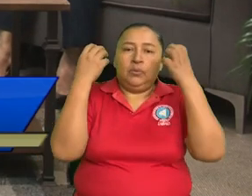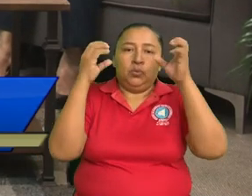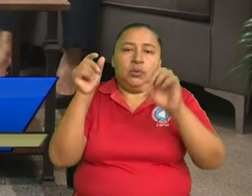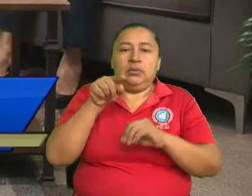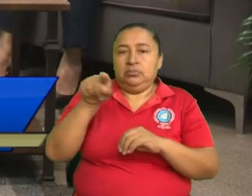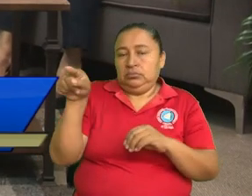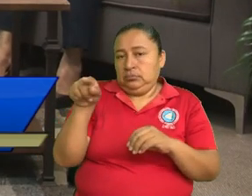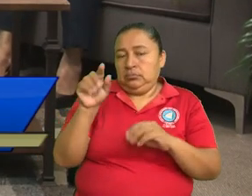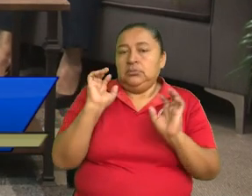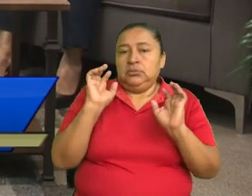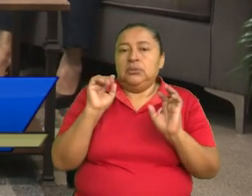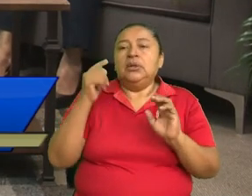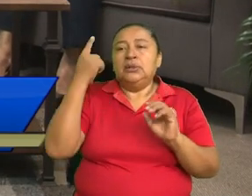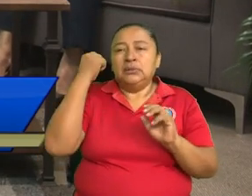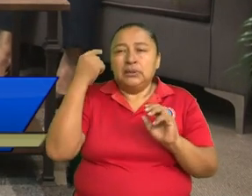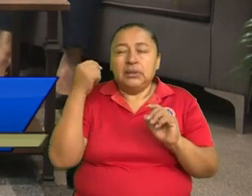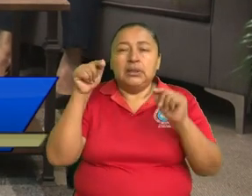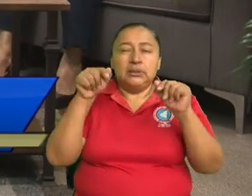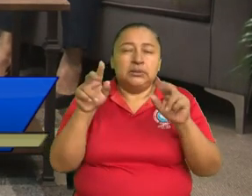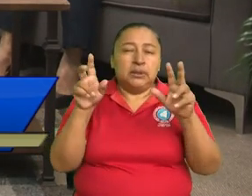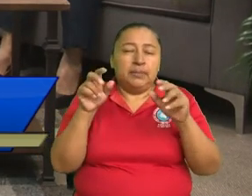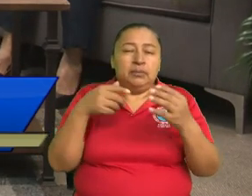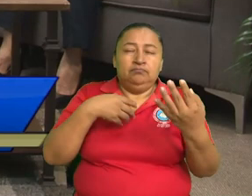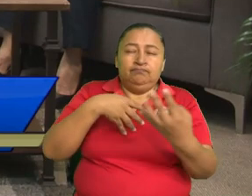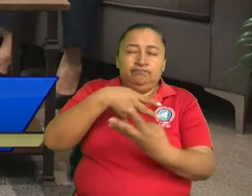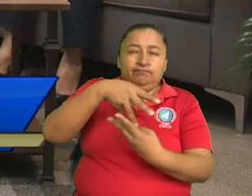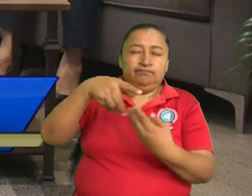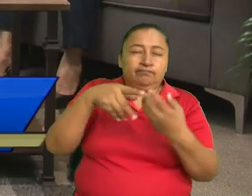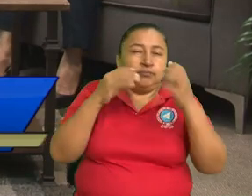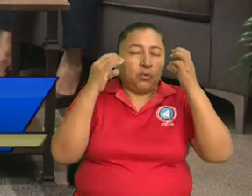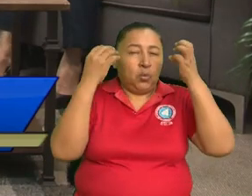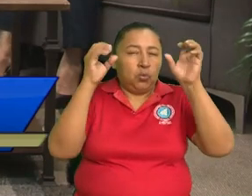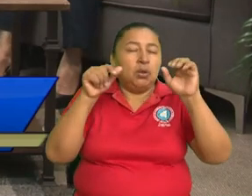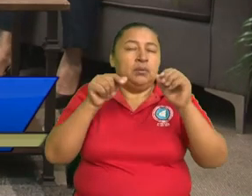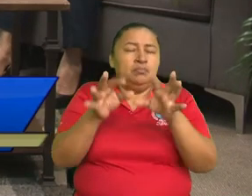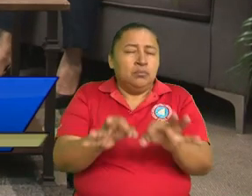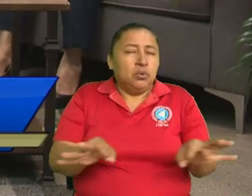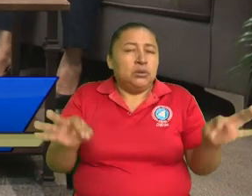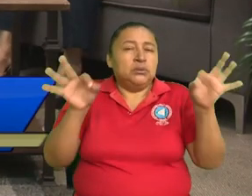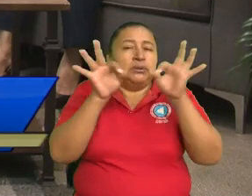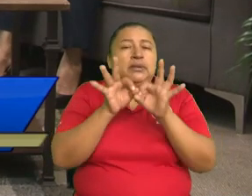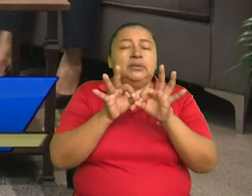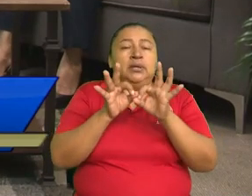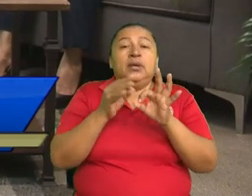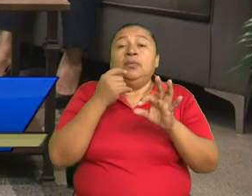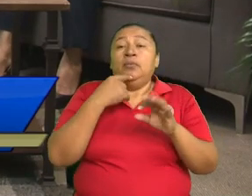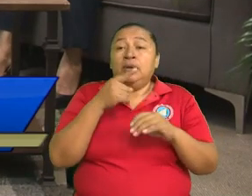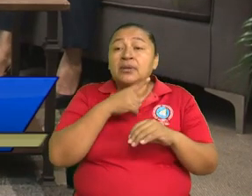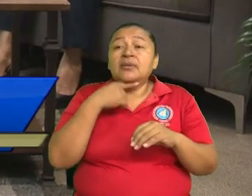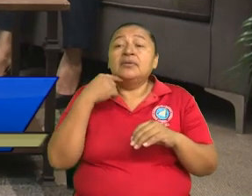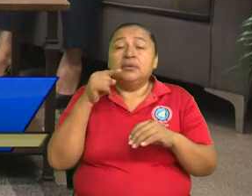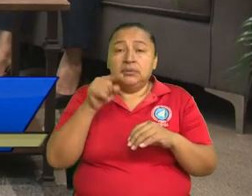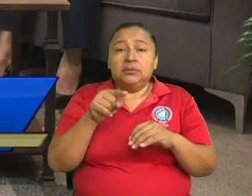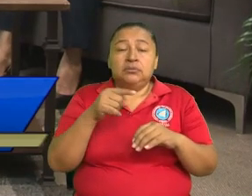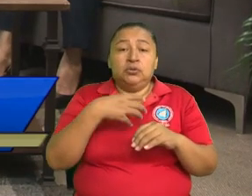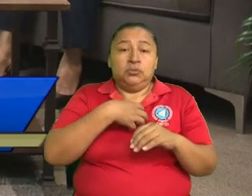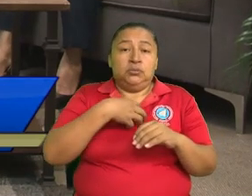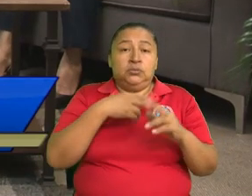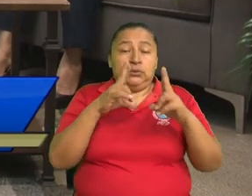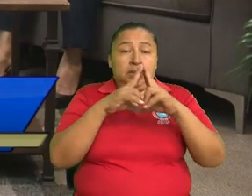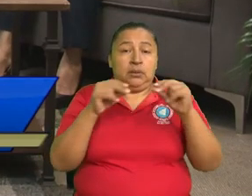cultural. Y entender ese tema de la interculturalidad es fundamental para nosotros, porque eso somos